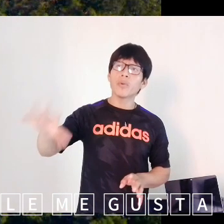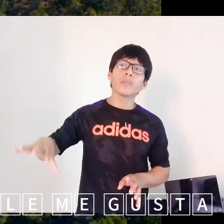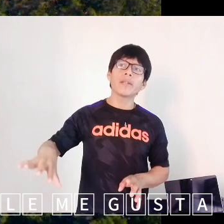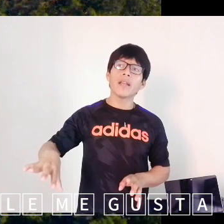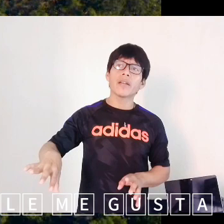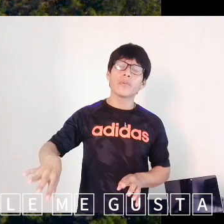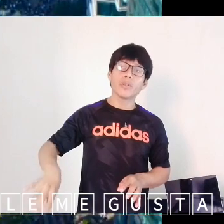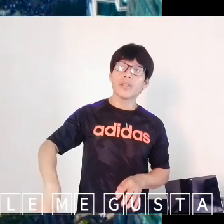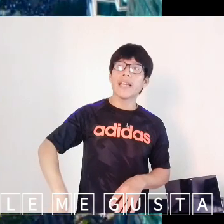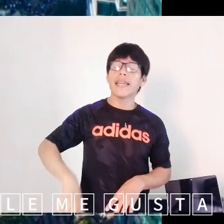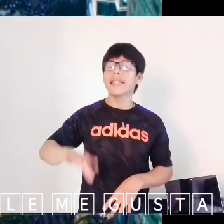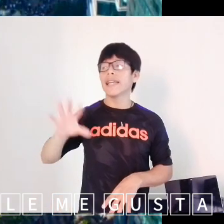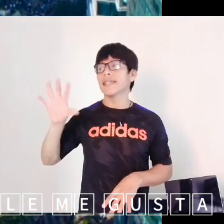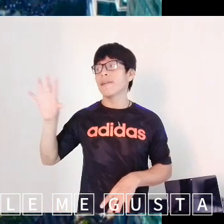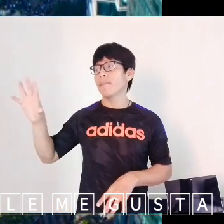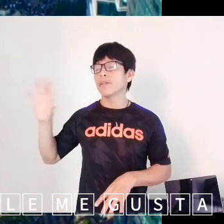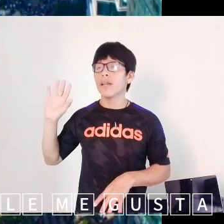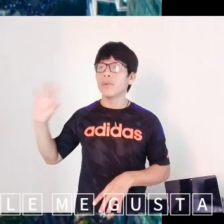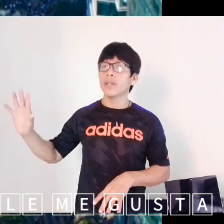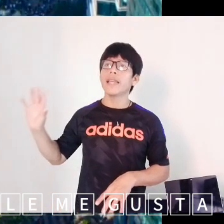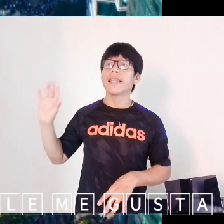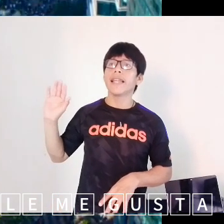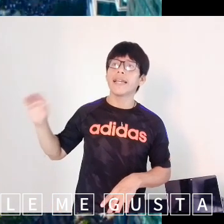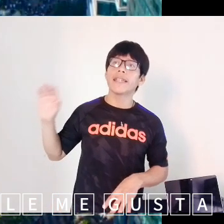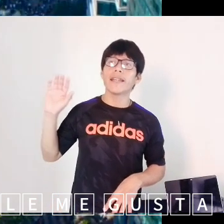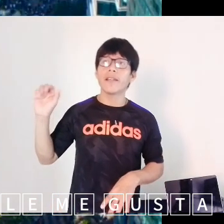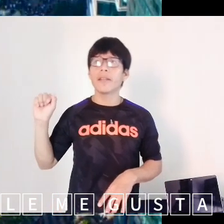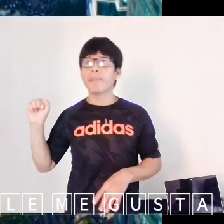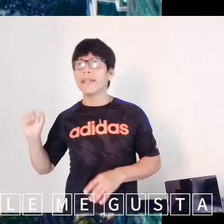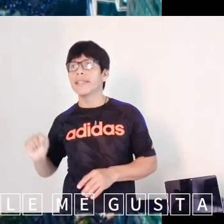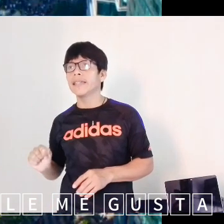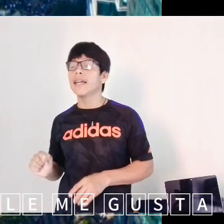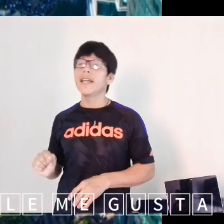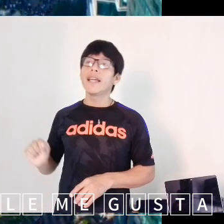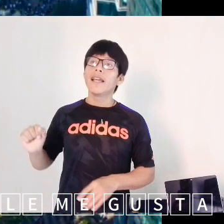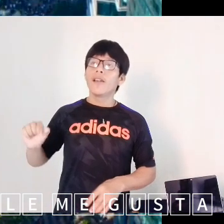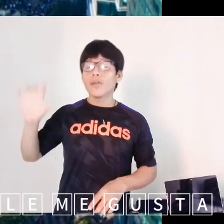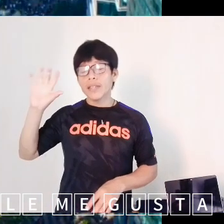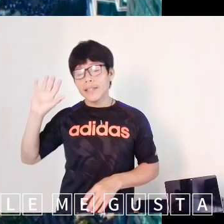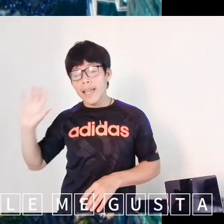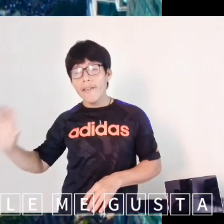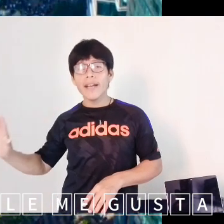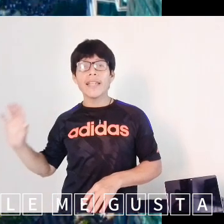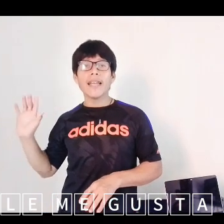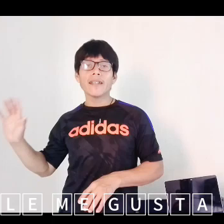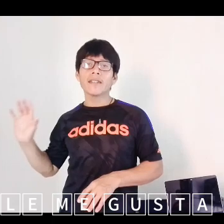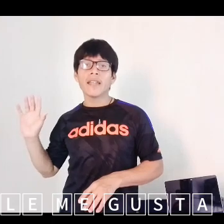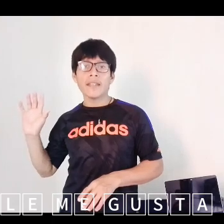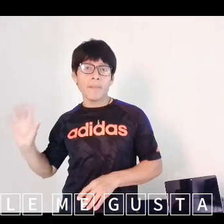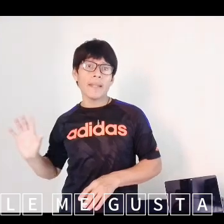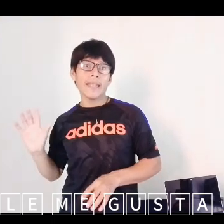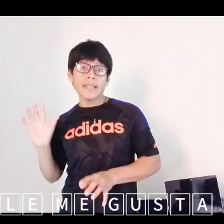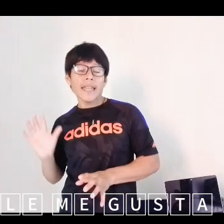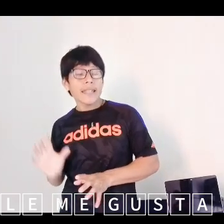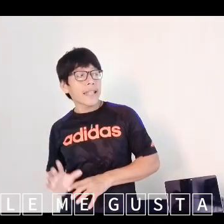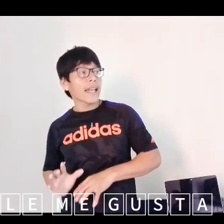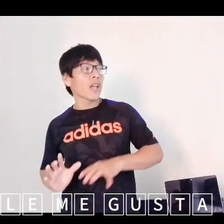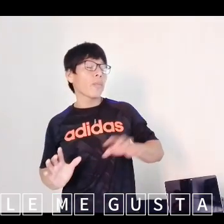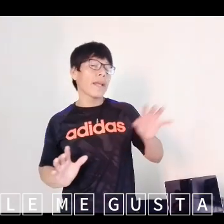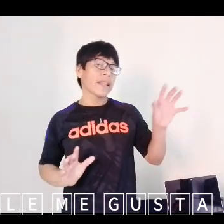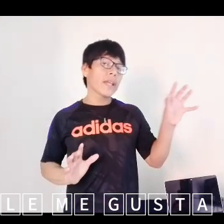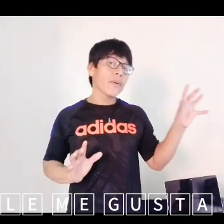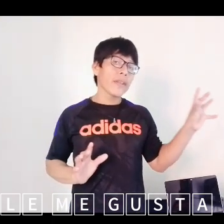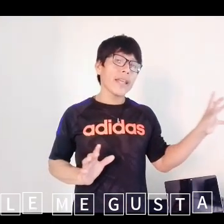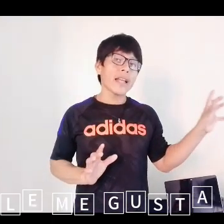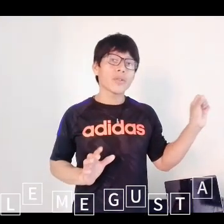reunió en el Monumento a la Revolución, la gente que se empezó a reunir en el Ángel de la Independencia, los que estaban en el Ángel de la Independencia y tenían